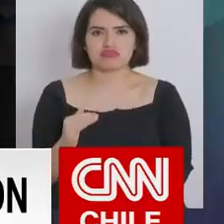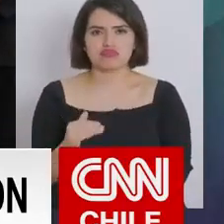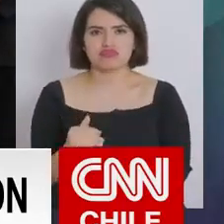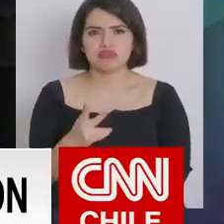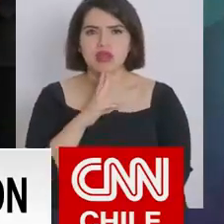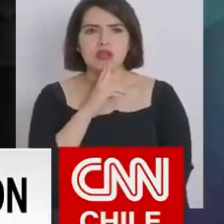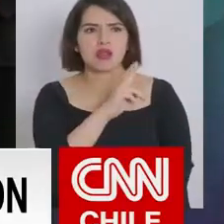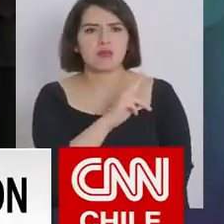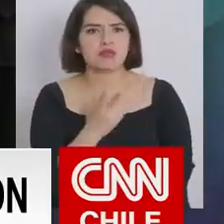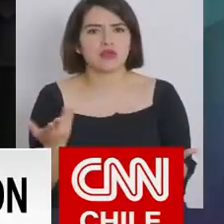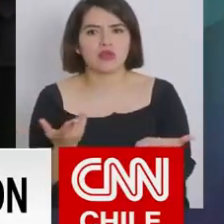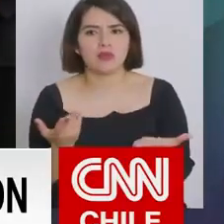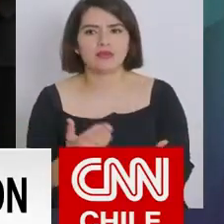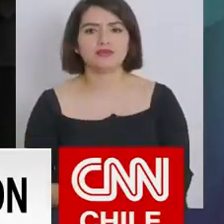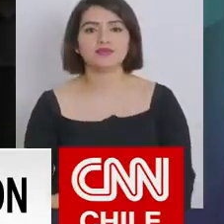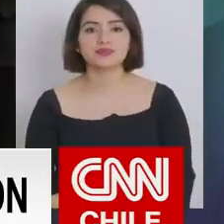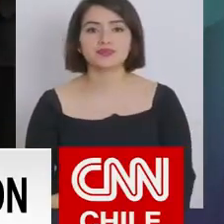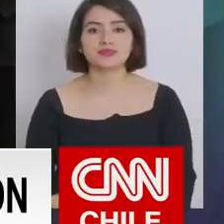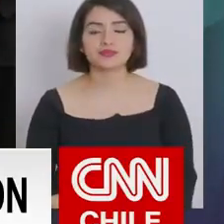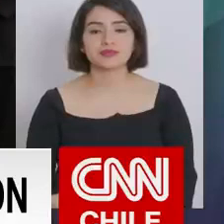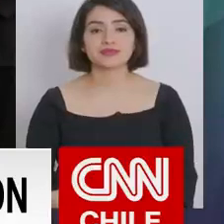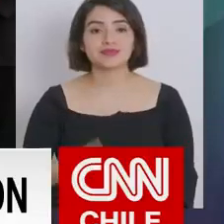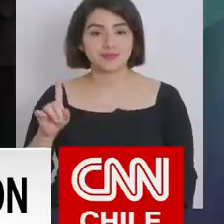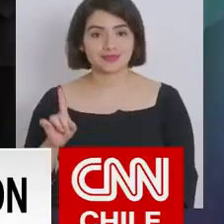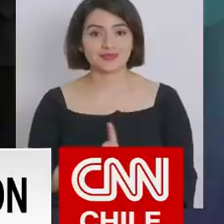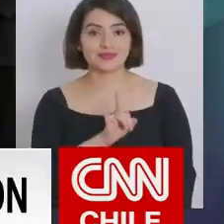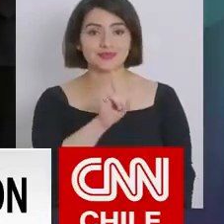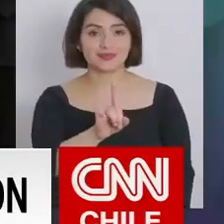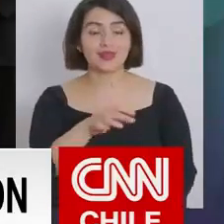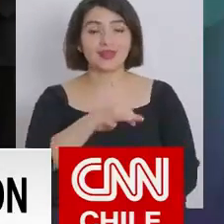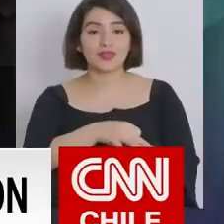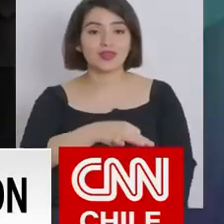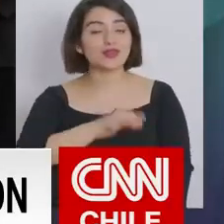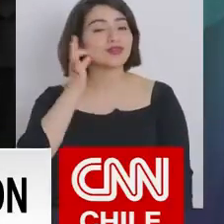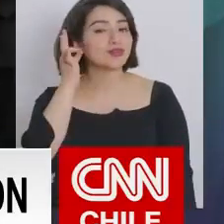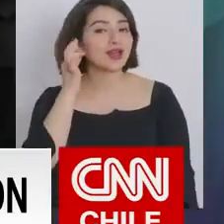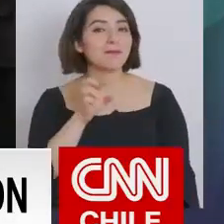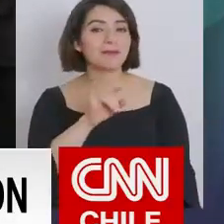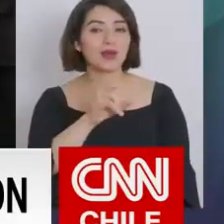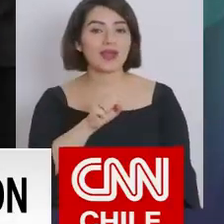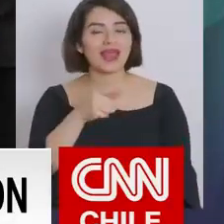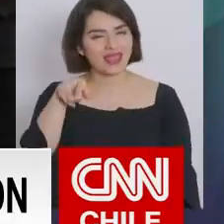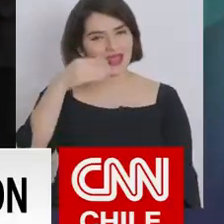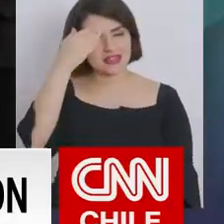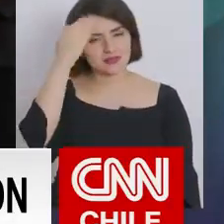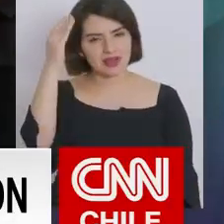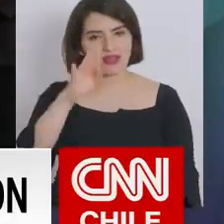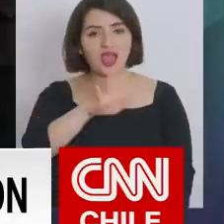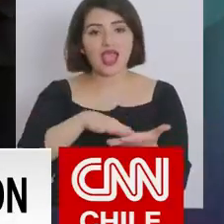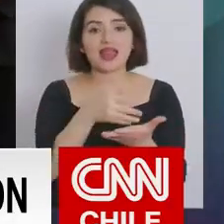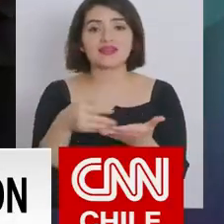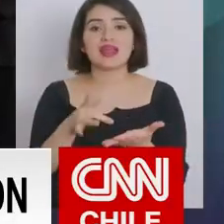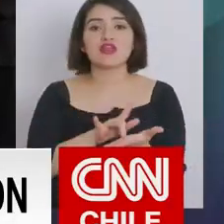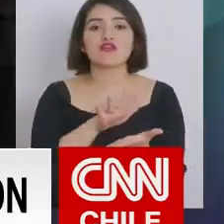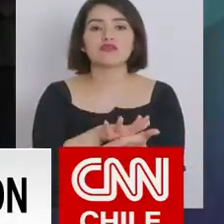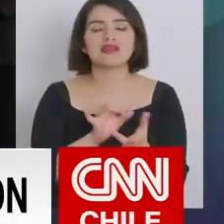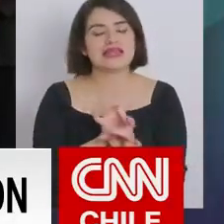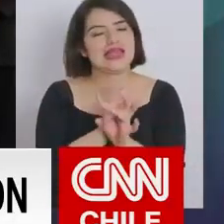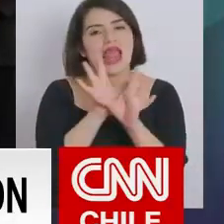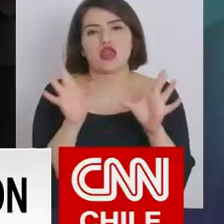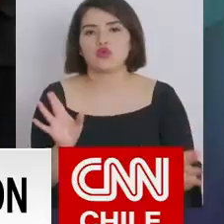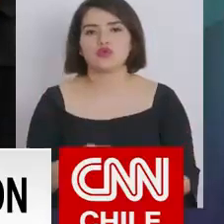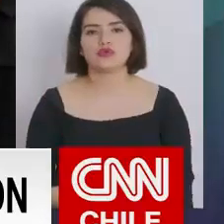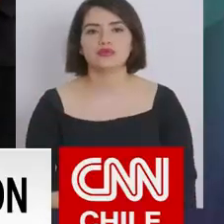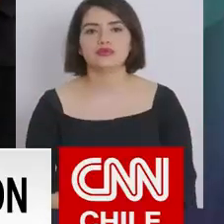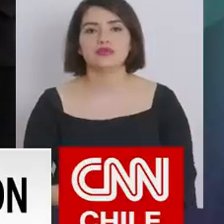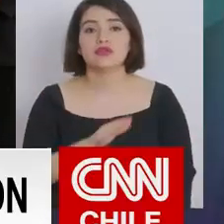especiales probablemente? Sí, yo voy a dejar de inmediato a la doctora Paula Daza, que es la experta en esta materia, pero solo decir que el calendario de vacunación era clarísimo. Y